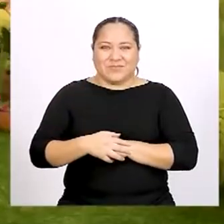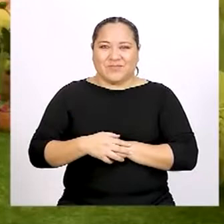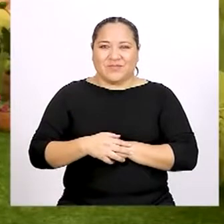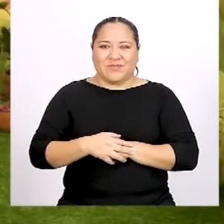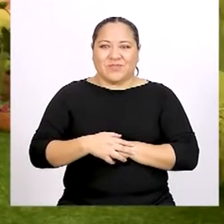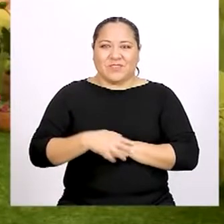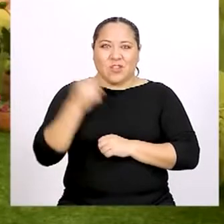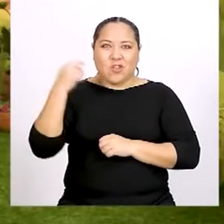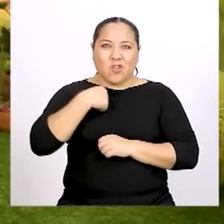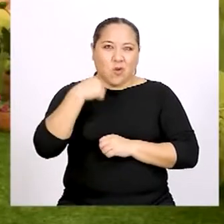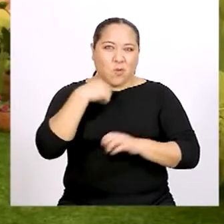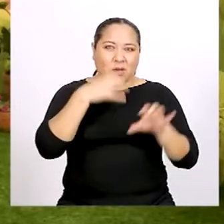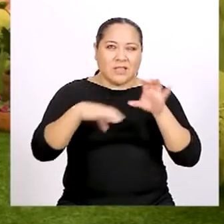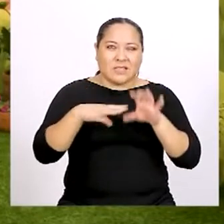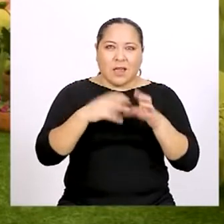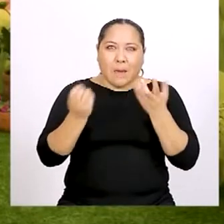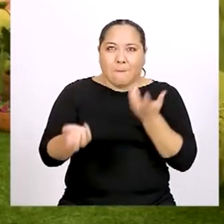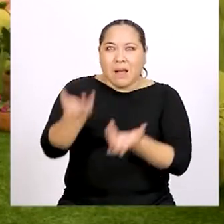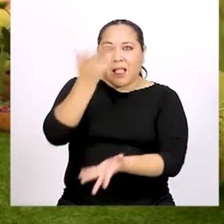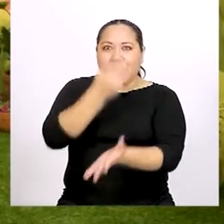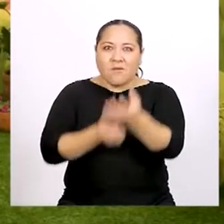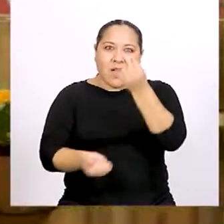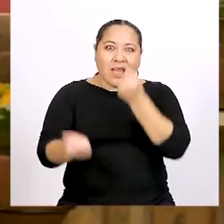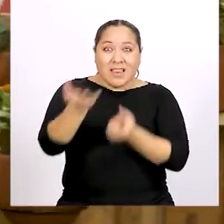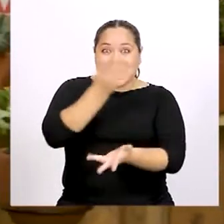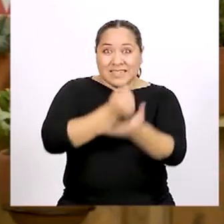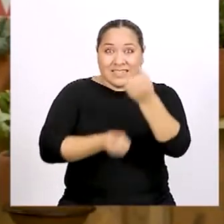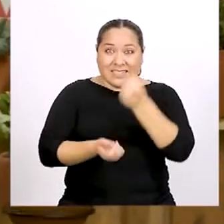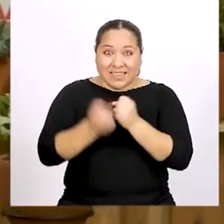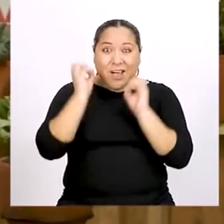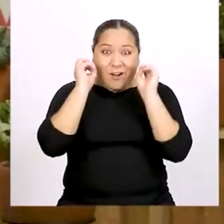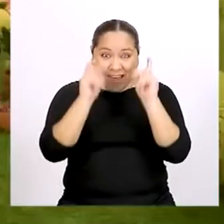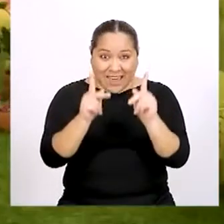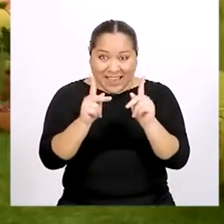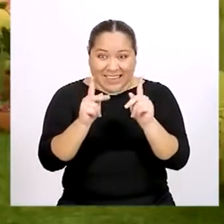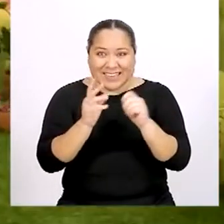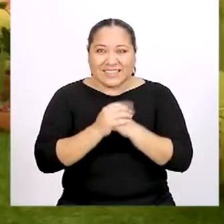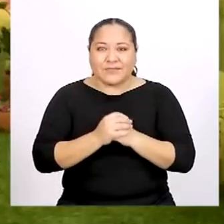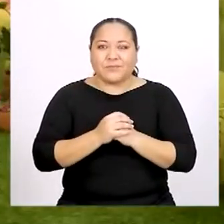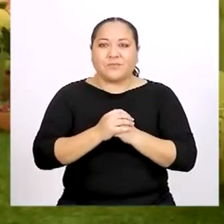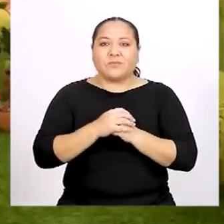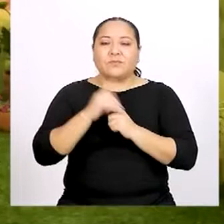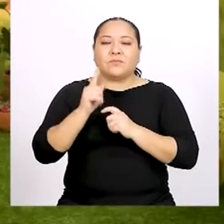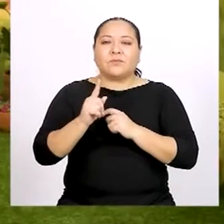está. ¡Voy a hacer malabares! Muy bien.